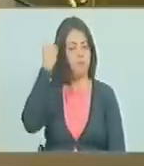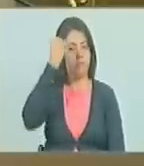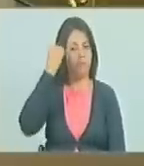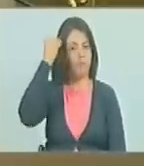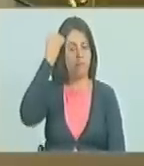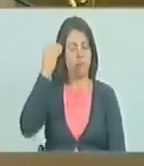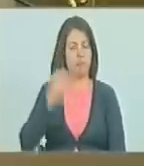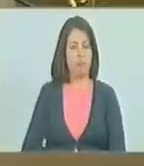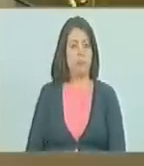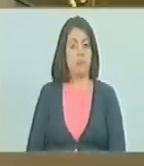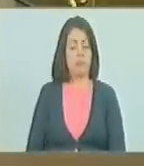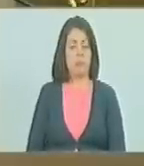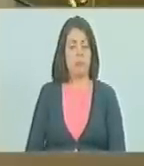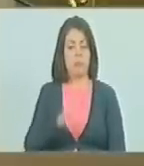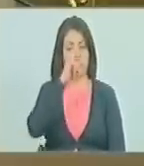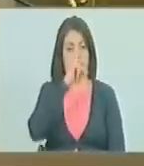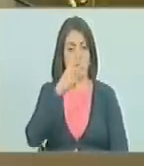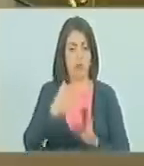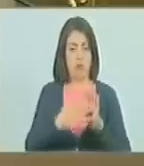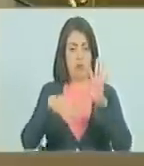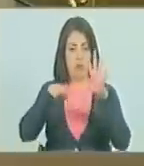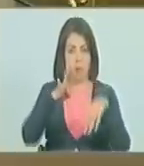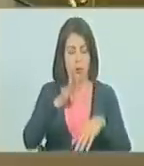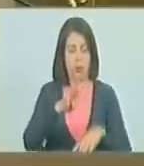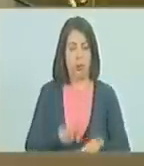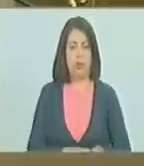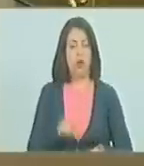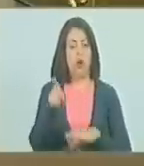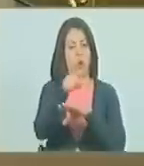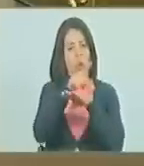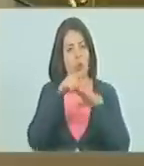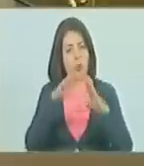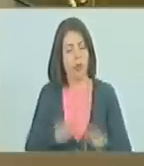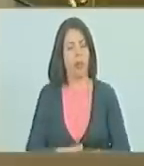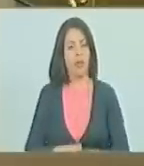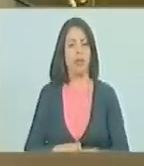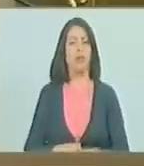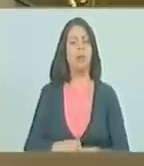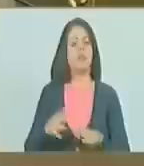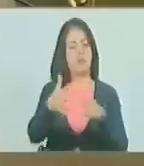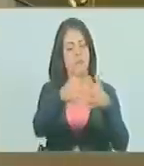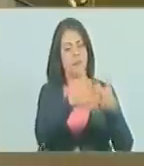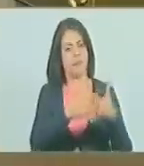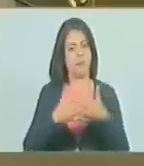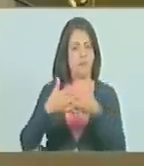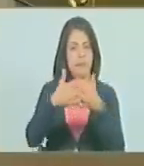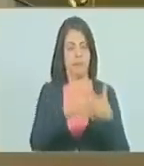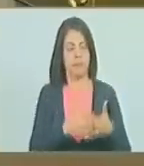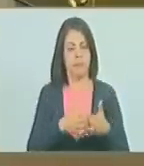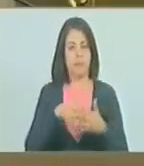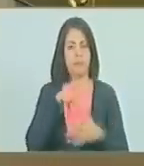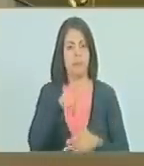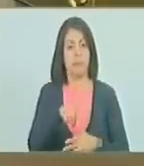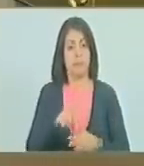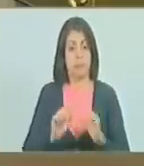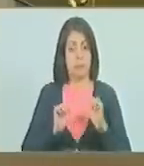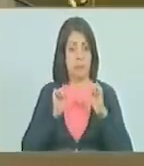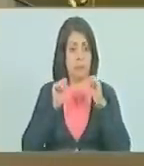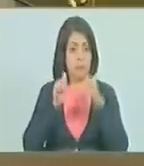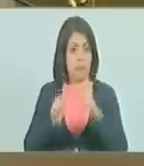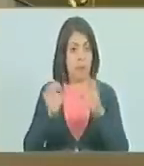Considerando que desde el año 2014 el gobierno supremacista de los Estados Unidos de América